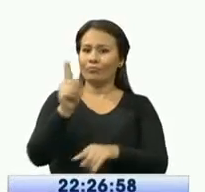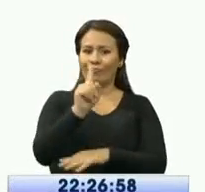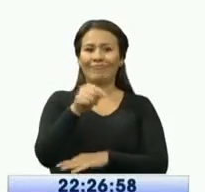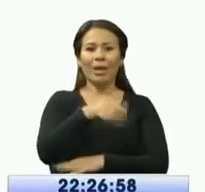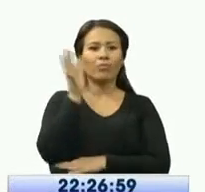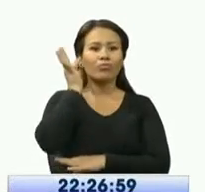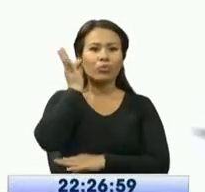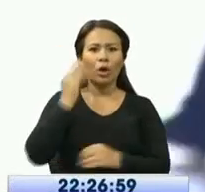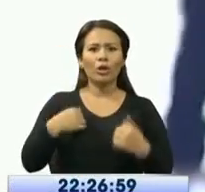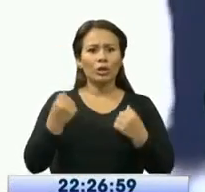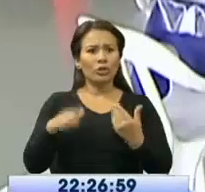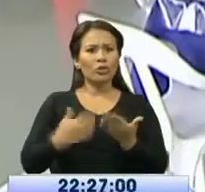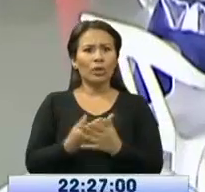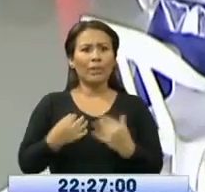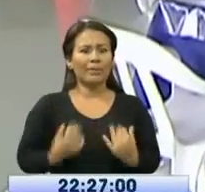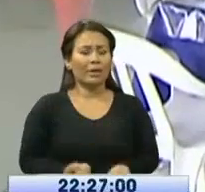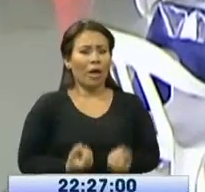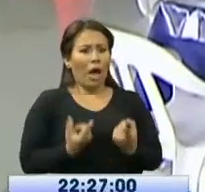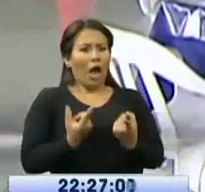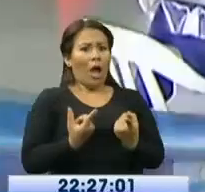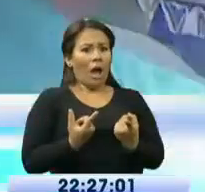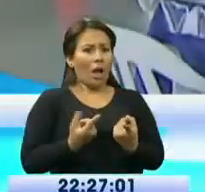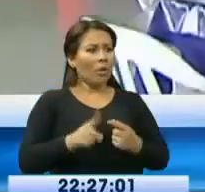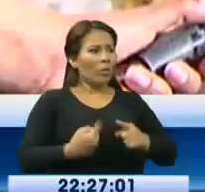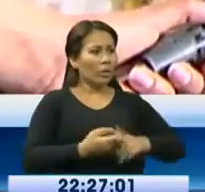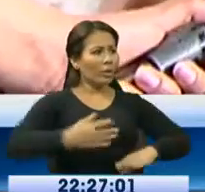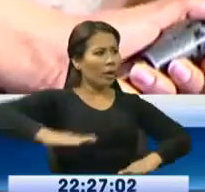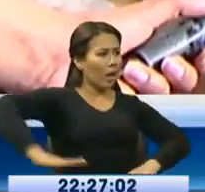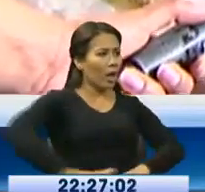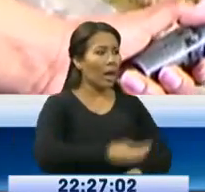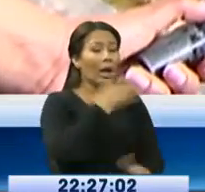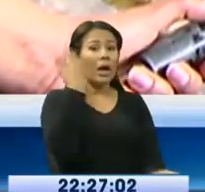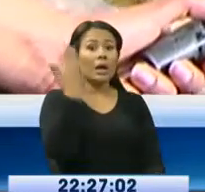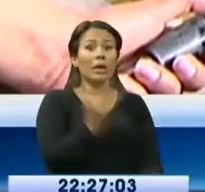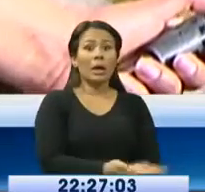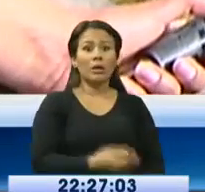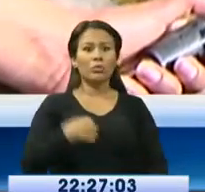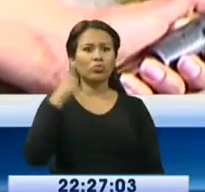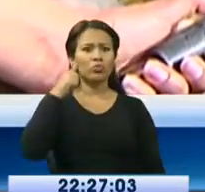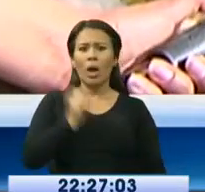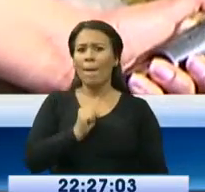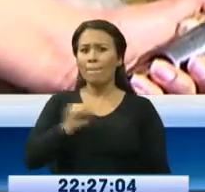comerciantes, minutos después de la caída, falleció. Se cayó y